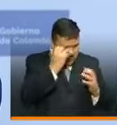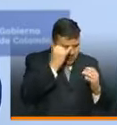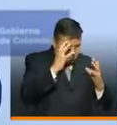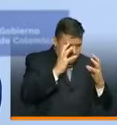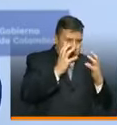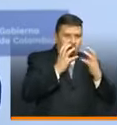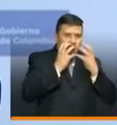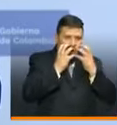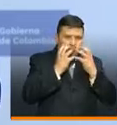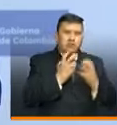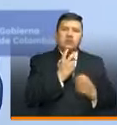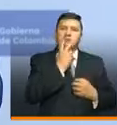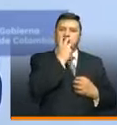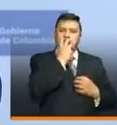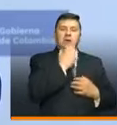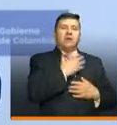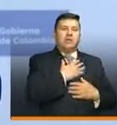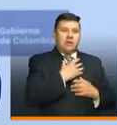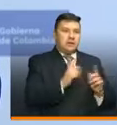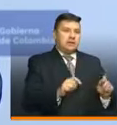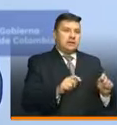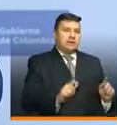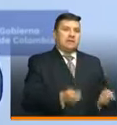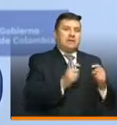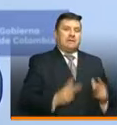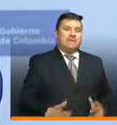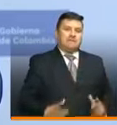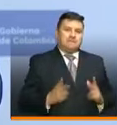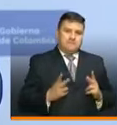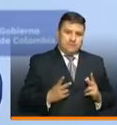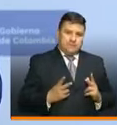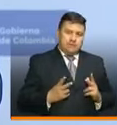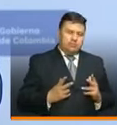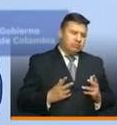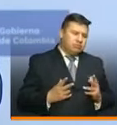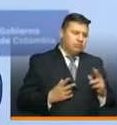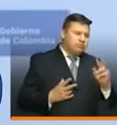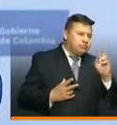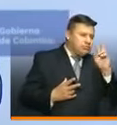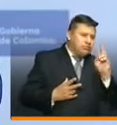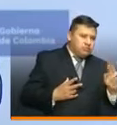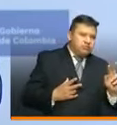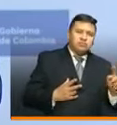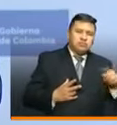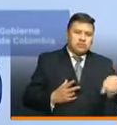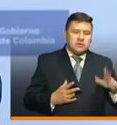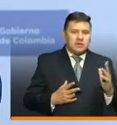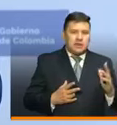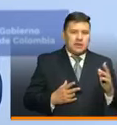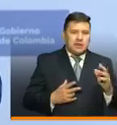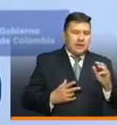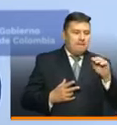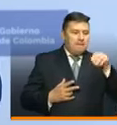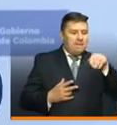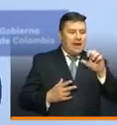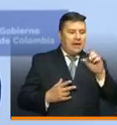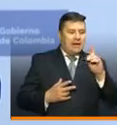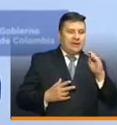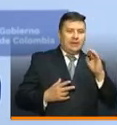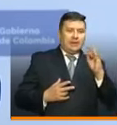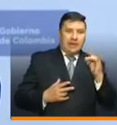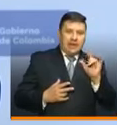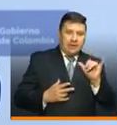a respiradores artificiales, están salvando vidas. Y lo otro que hemos visto es incluido el propio MIT, que puso a disposición